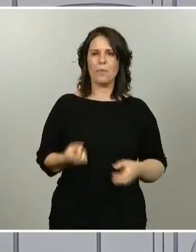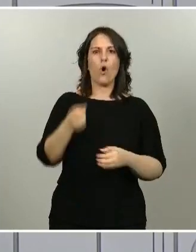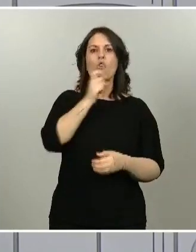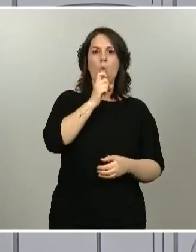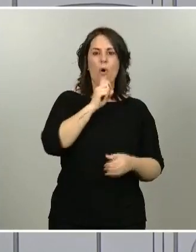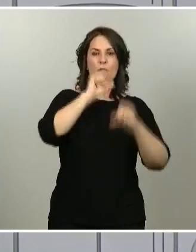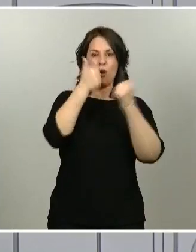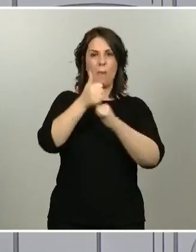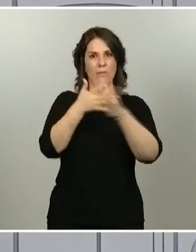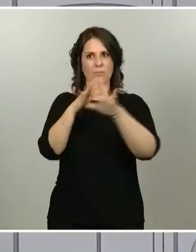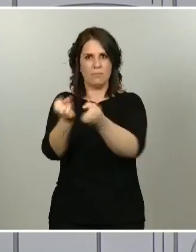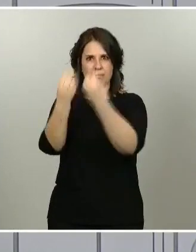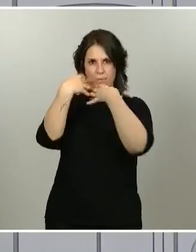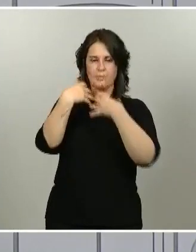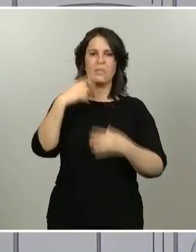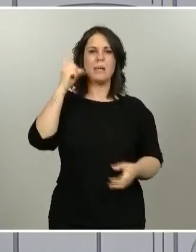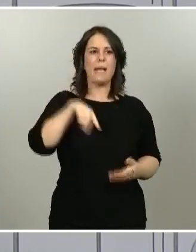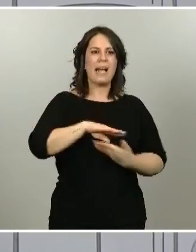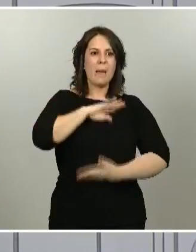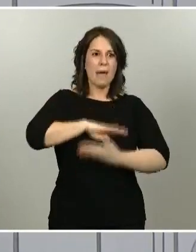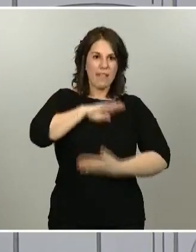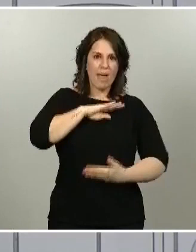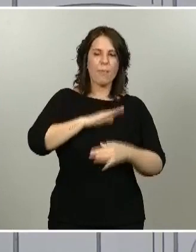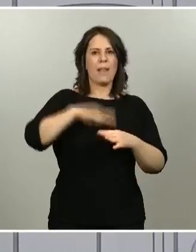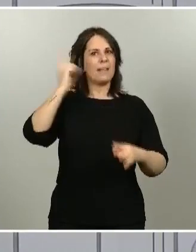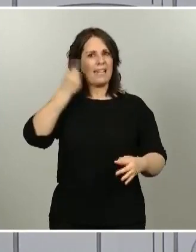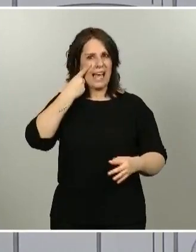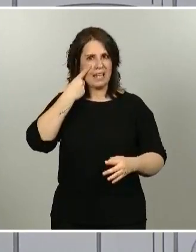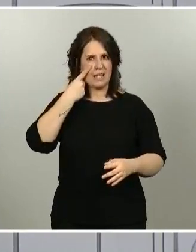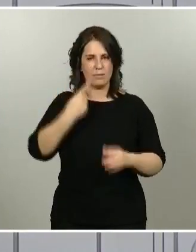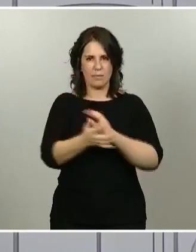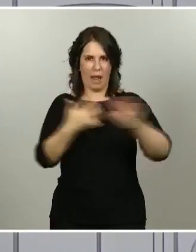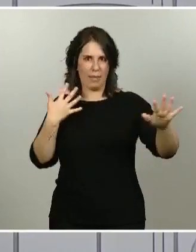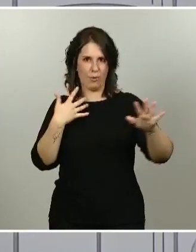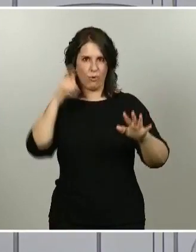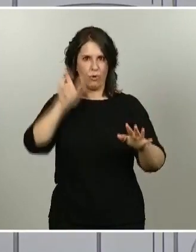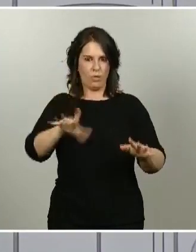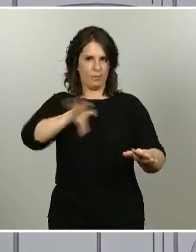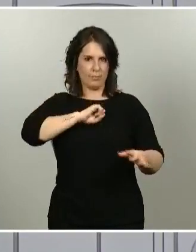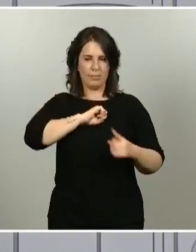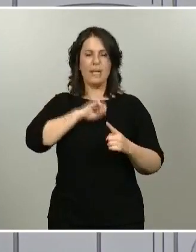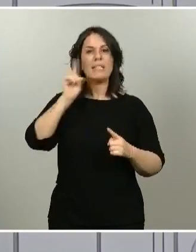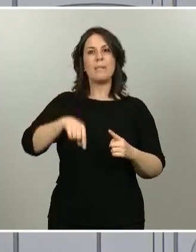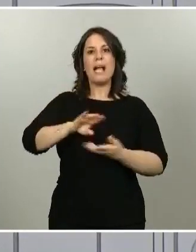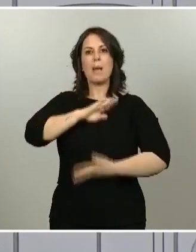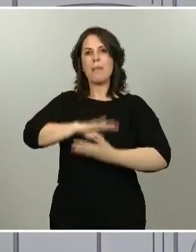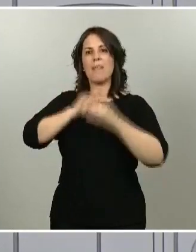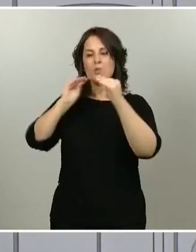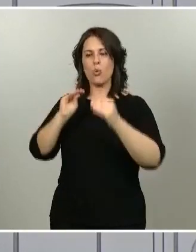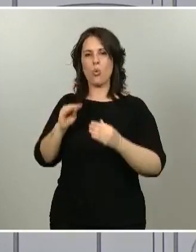aspectos relacionados con la capacidad de detección de casos, con las capacidades asistenciales y con la capacidad de diagnóstico precoz.